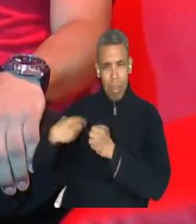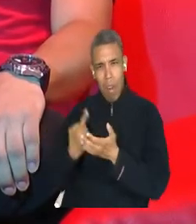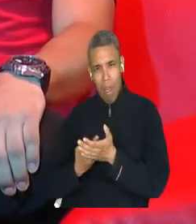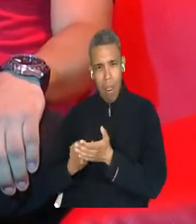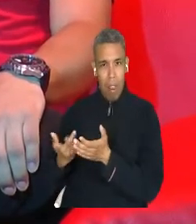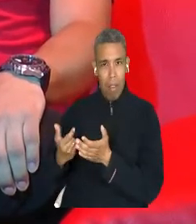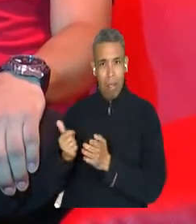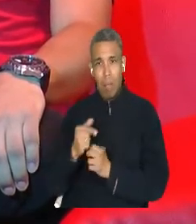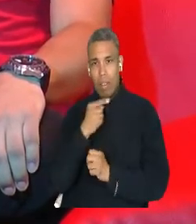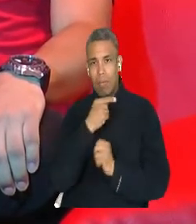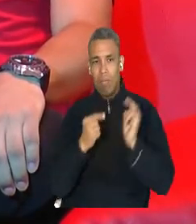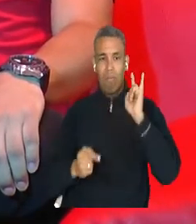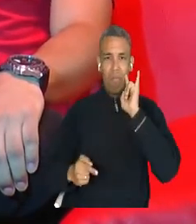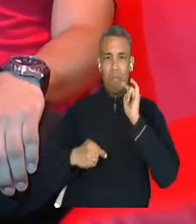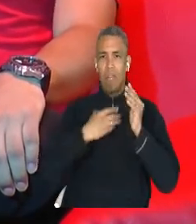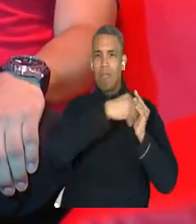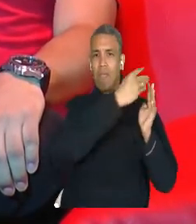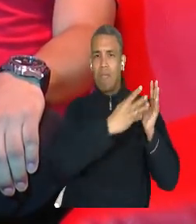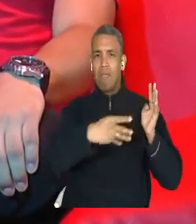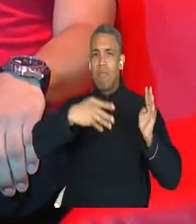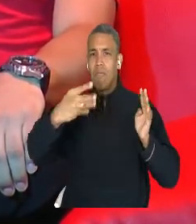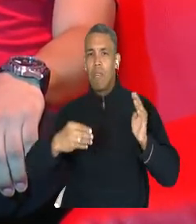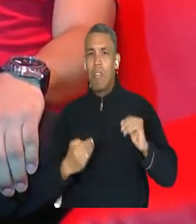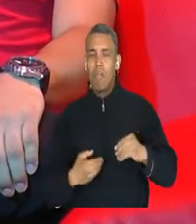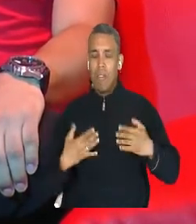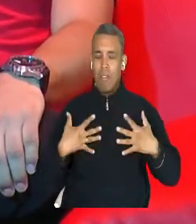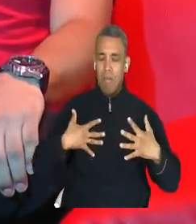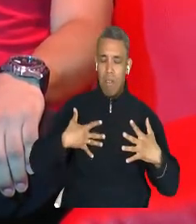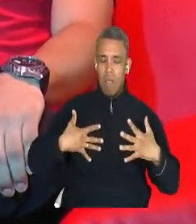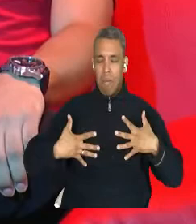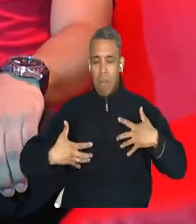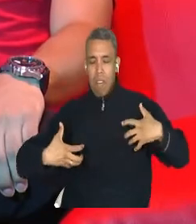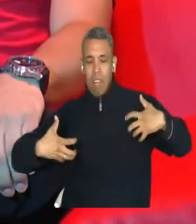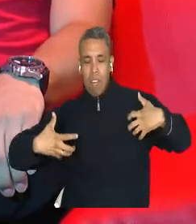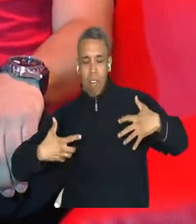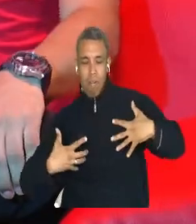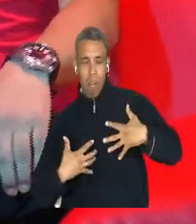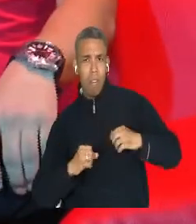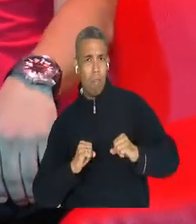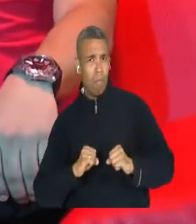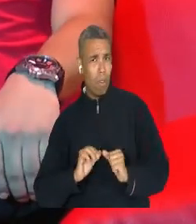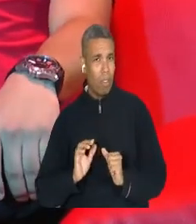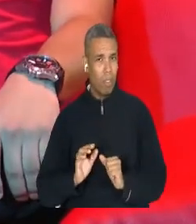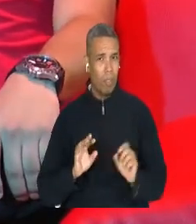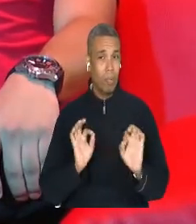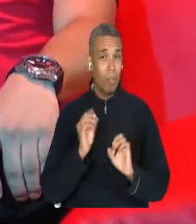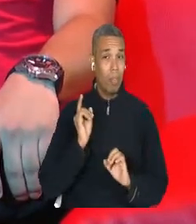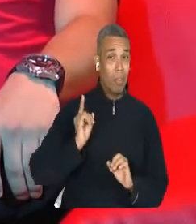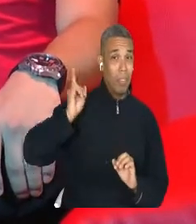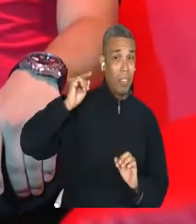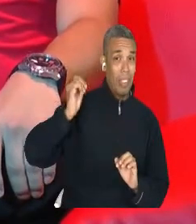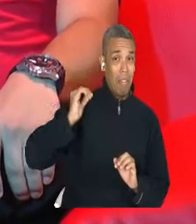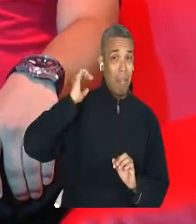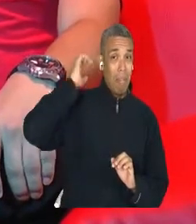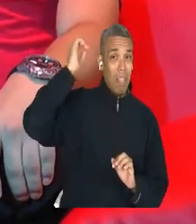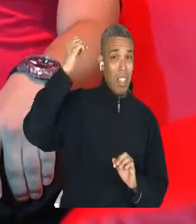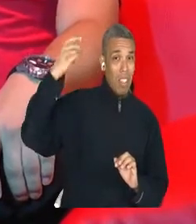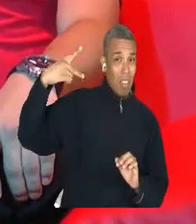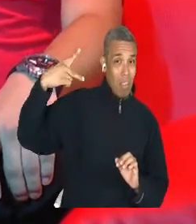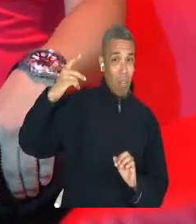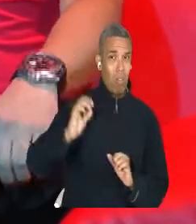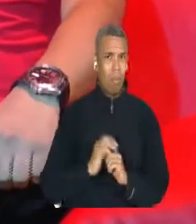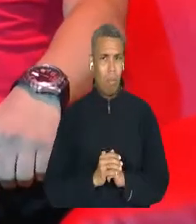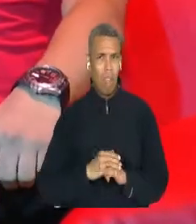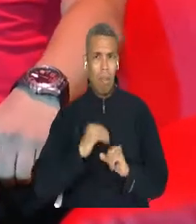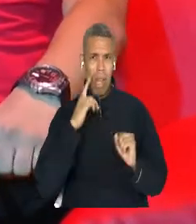vallenato, crossover. Entonces, acá arriba siempre se va a ver más que todo como un ambiente rumbero.